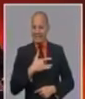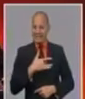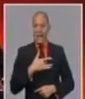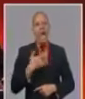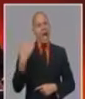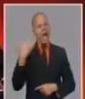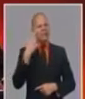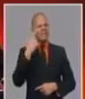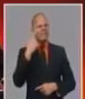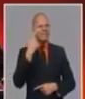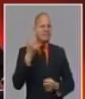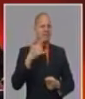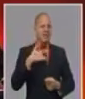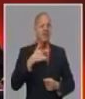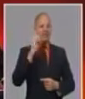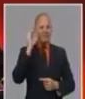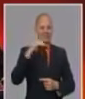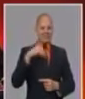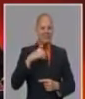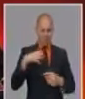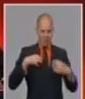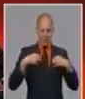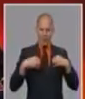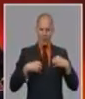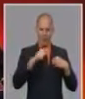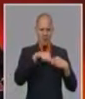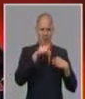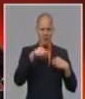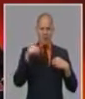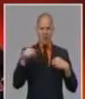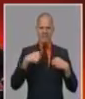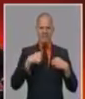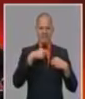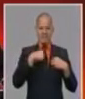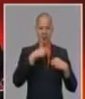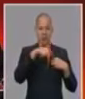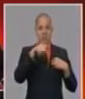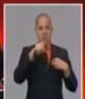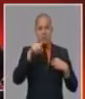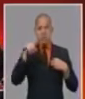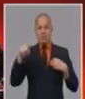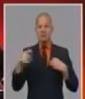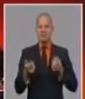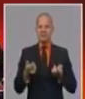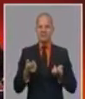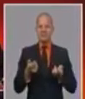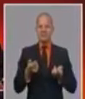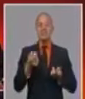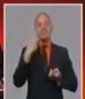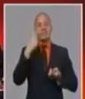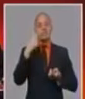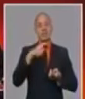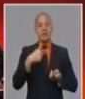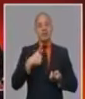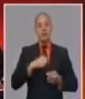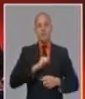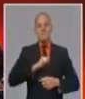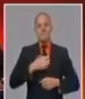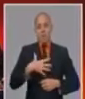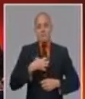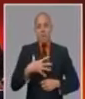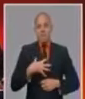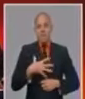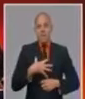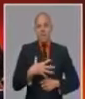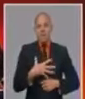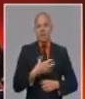electrocardiográficos, acompañados de trastornos del ritmo, de trastornos de conducción, y evidentemente puede tocar cualquier